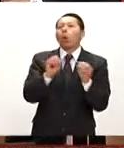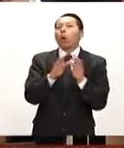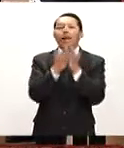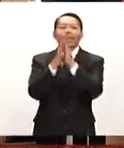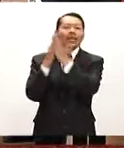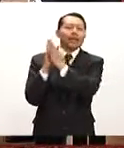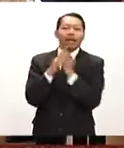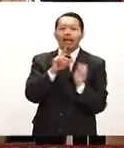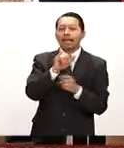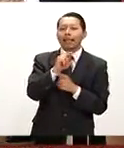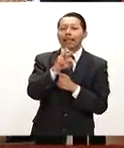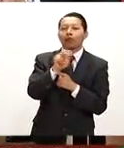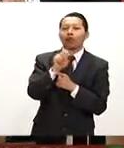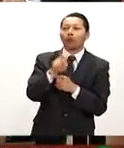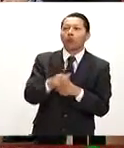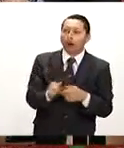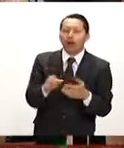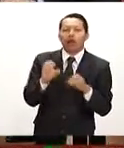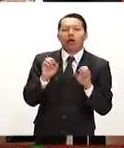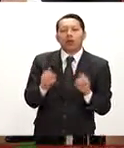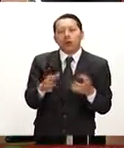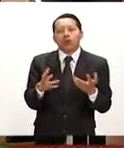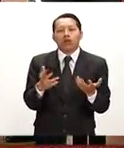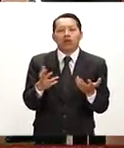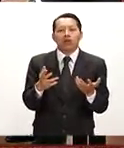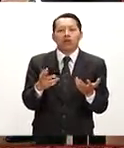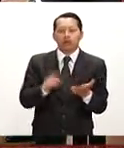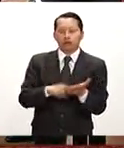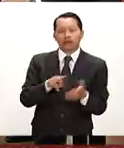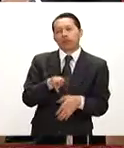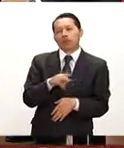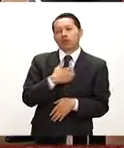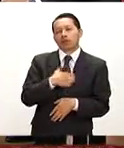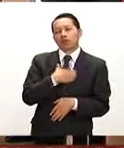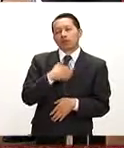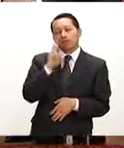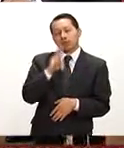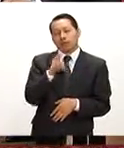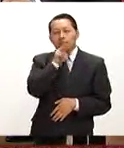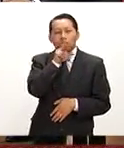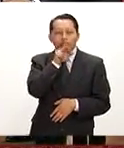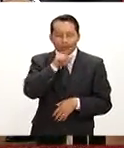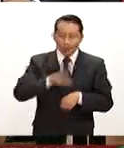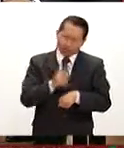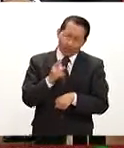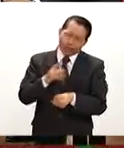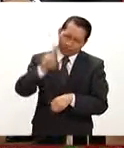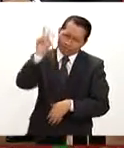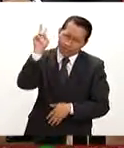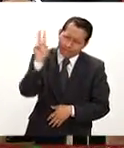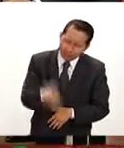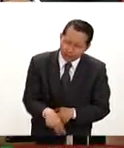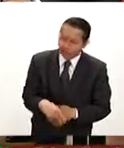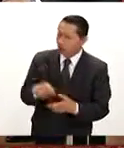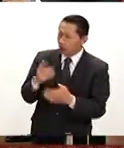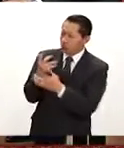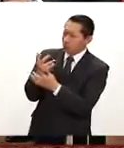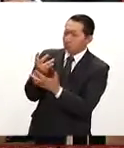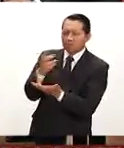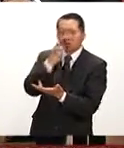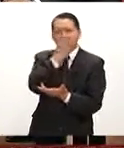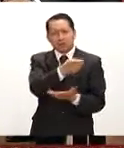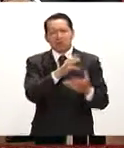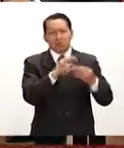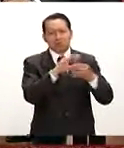y lejos de mostrar alegría, muestran preocupación, doctor, porque es una realidad. ¿Qué les podría usted decir a esos